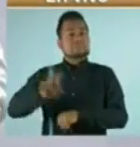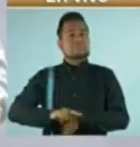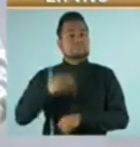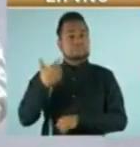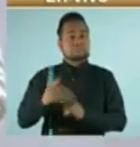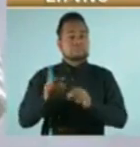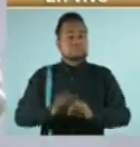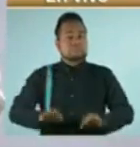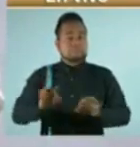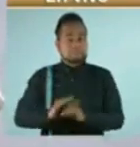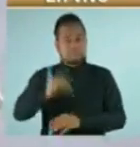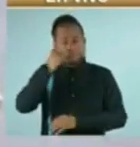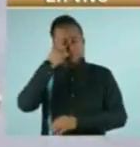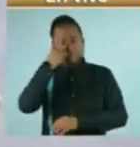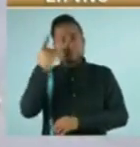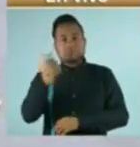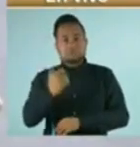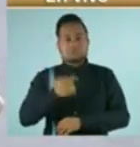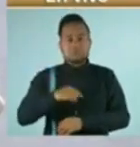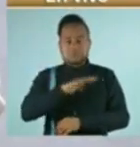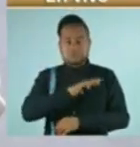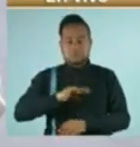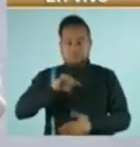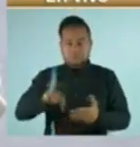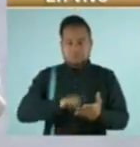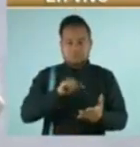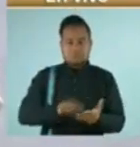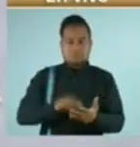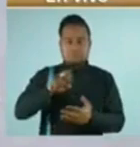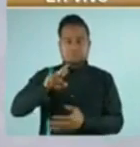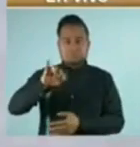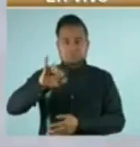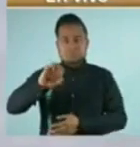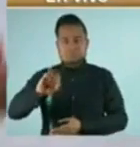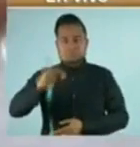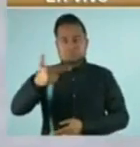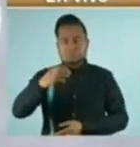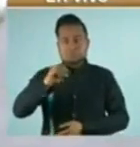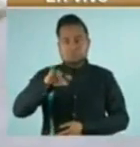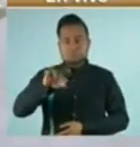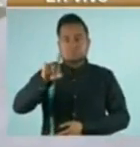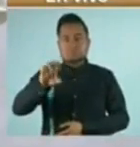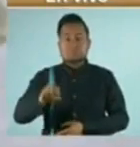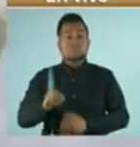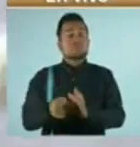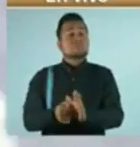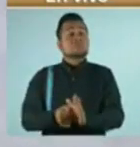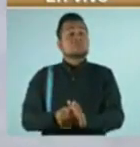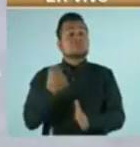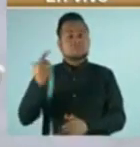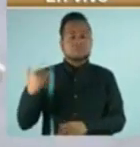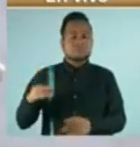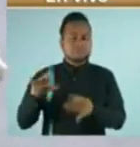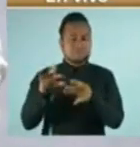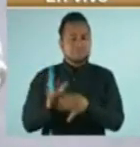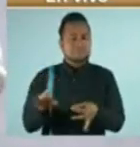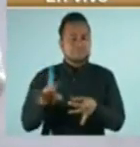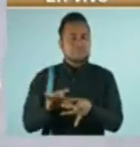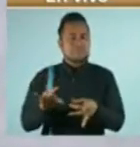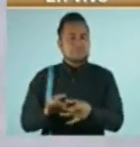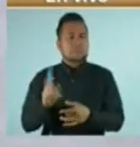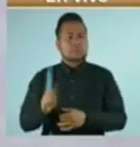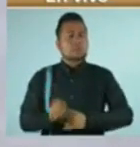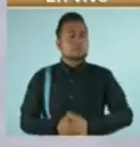muy importante para nuestro municipio de San Mateo Río Hondo, porque es la primera vez, como ya lo había mencionado,